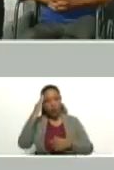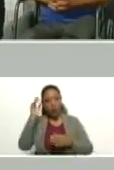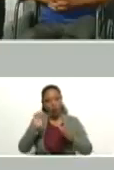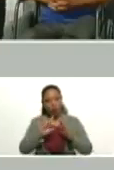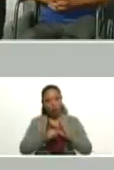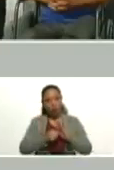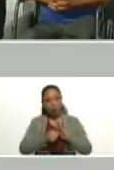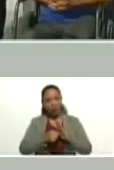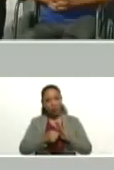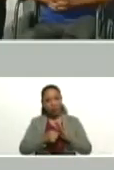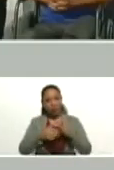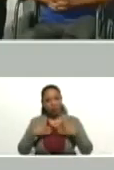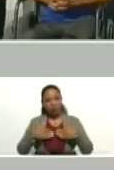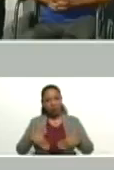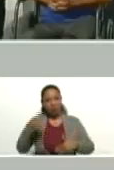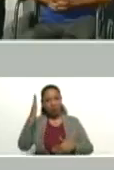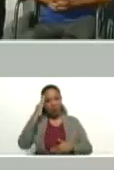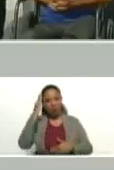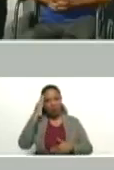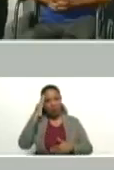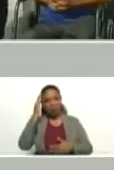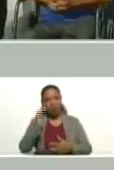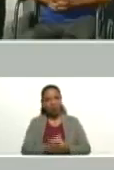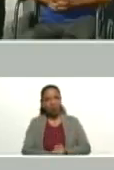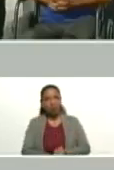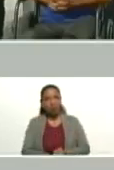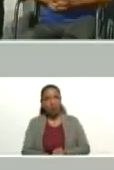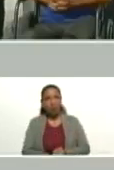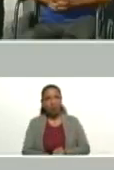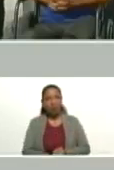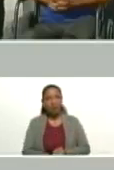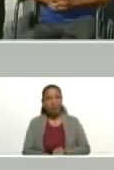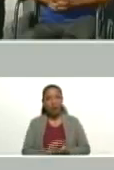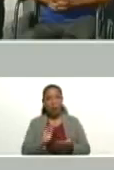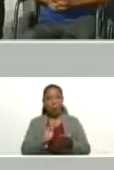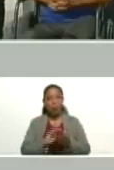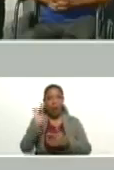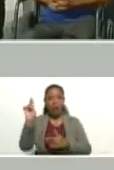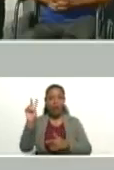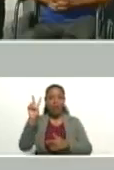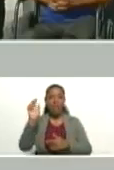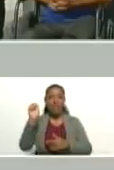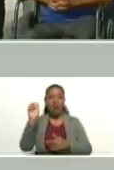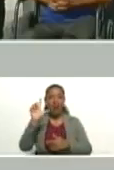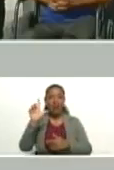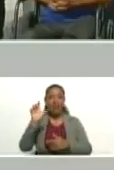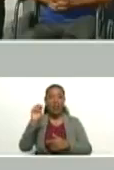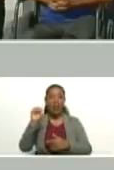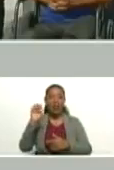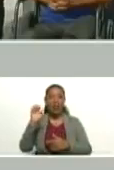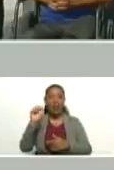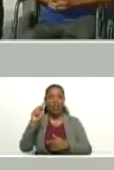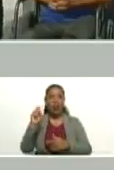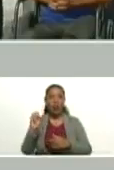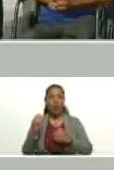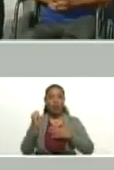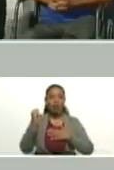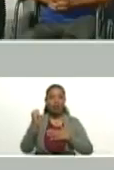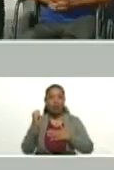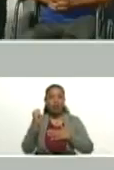Y el cuerpo lo sabe, Freddy. Ponte un vallenato allá. Racarrín, racarrín,